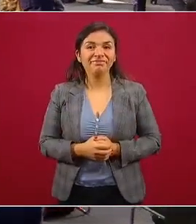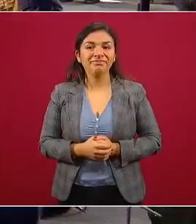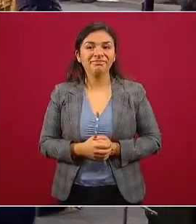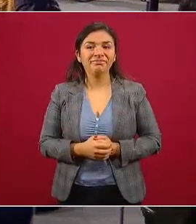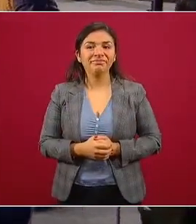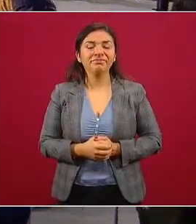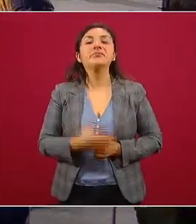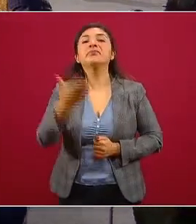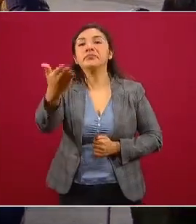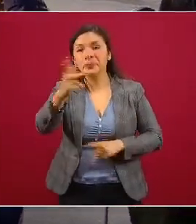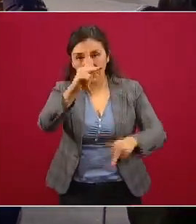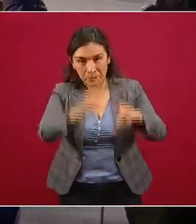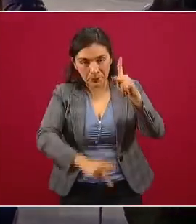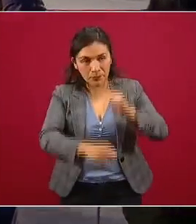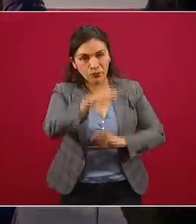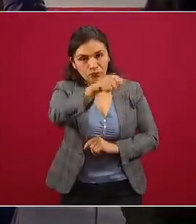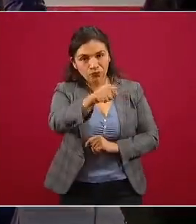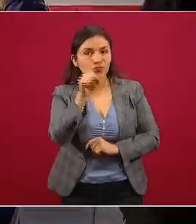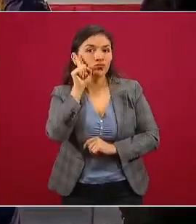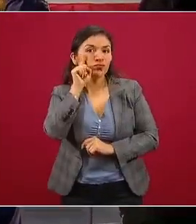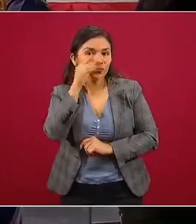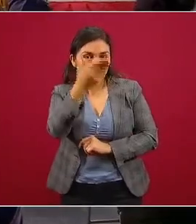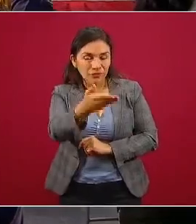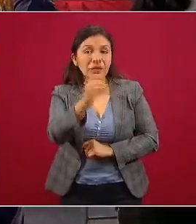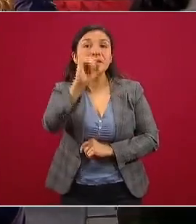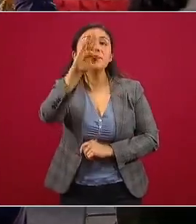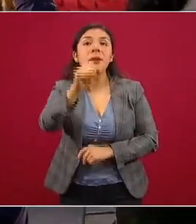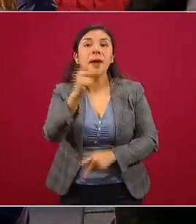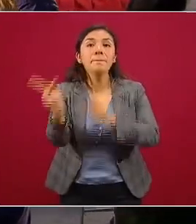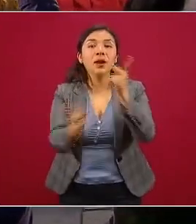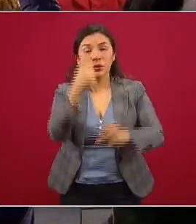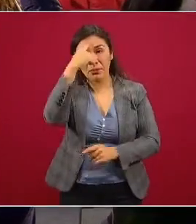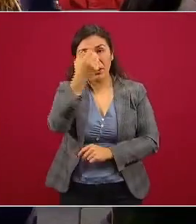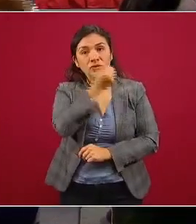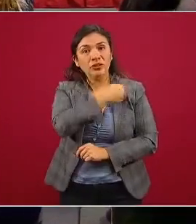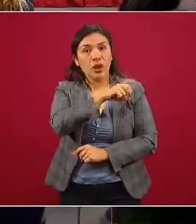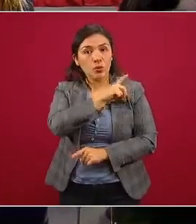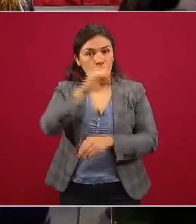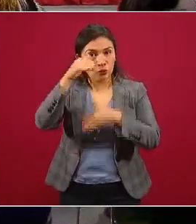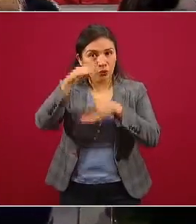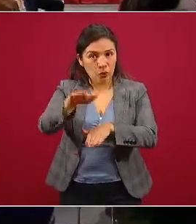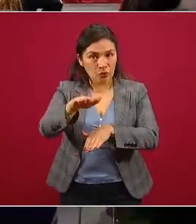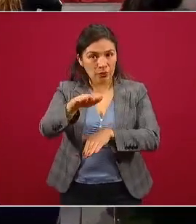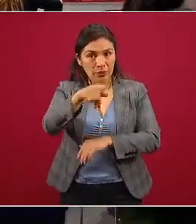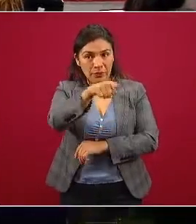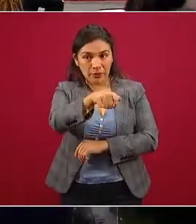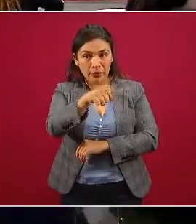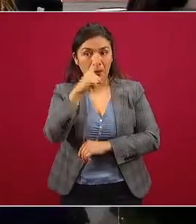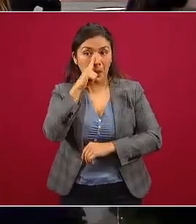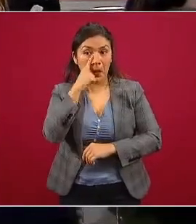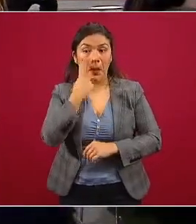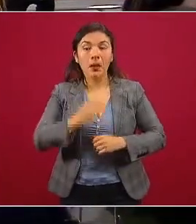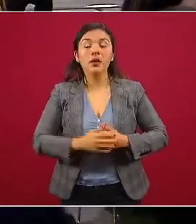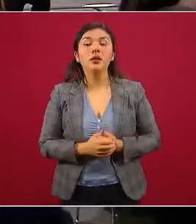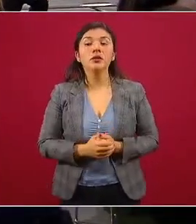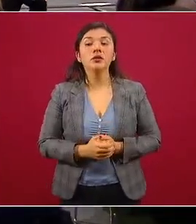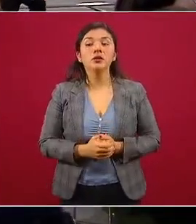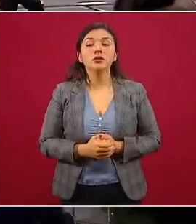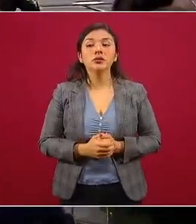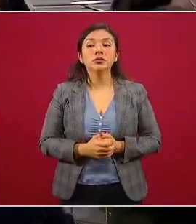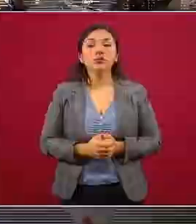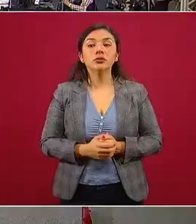Bueno, quedaste pendiente tú, porque ibas a hacer una pregunta de salud. ¿Qué va a hacer una pregunta de salud?